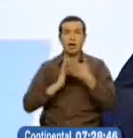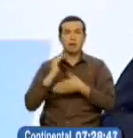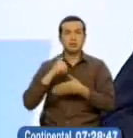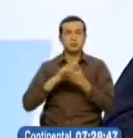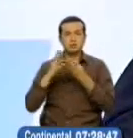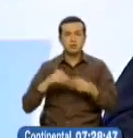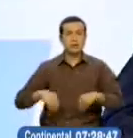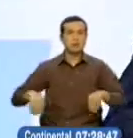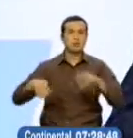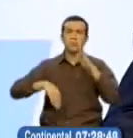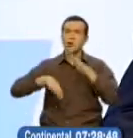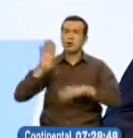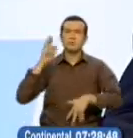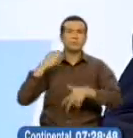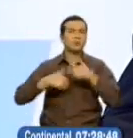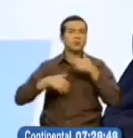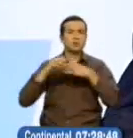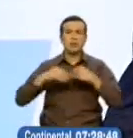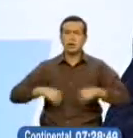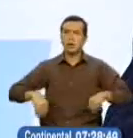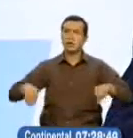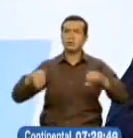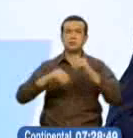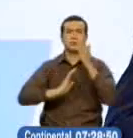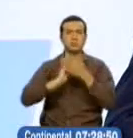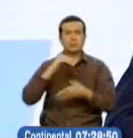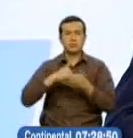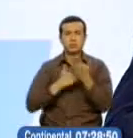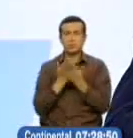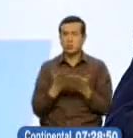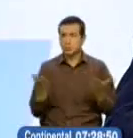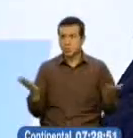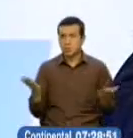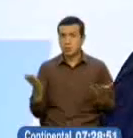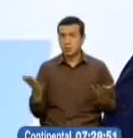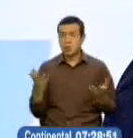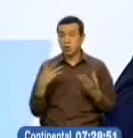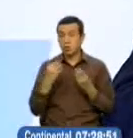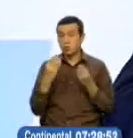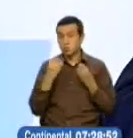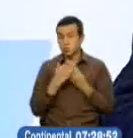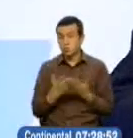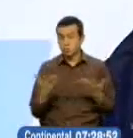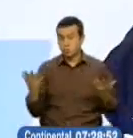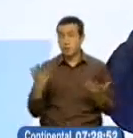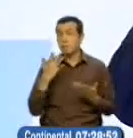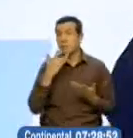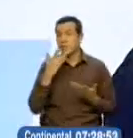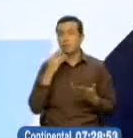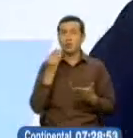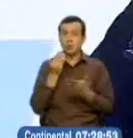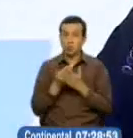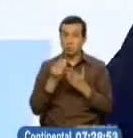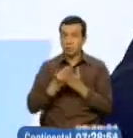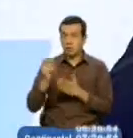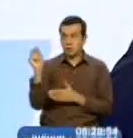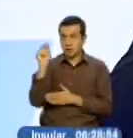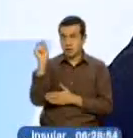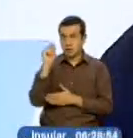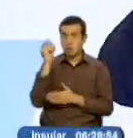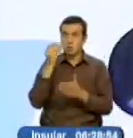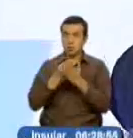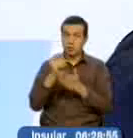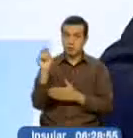suelo, lo que tú dices. Y es un acceso ficticio, porque en definitiva muchas veces preferimos comprar más barato, entre